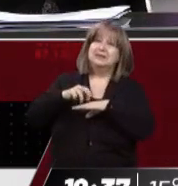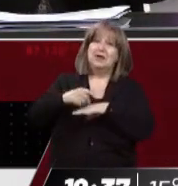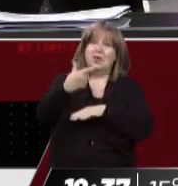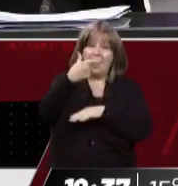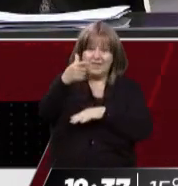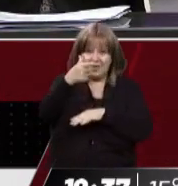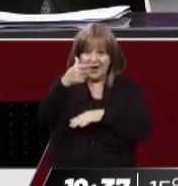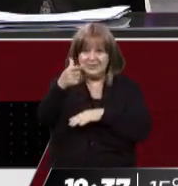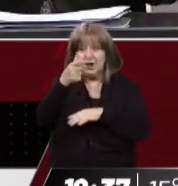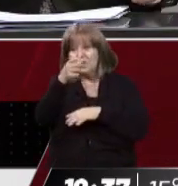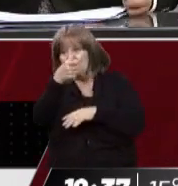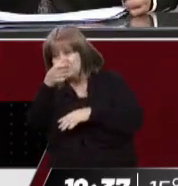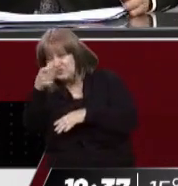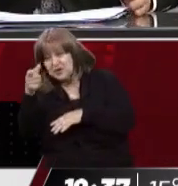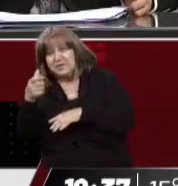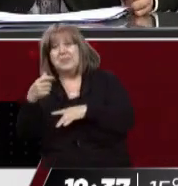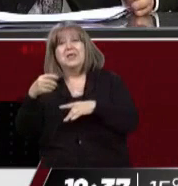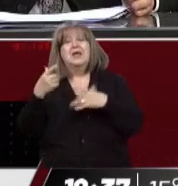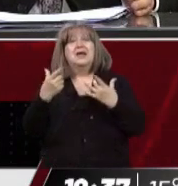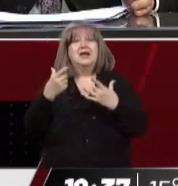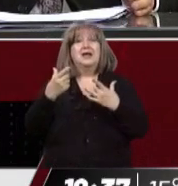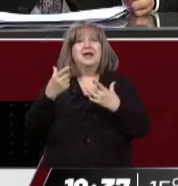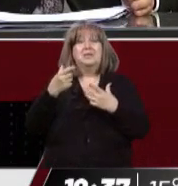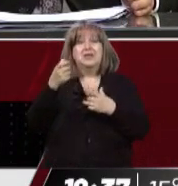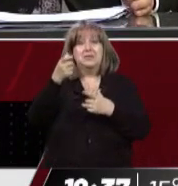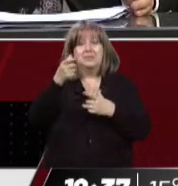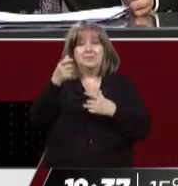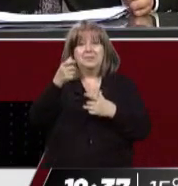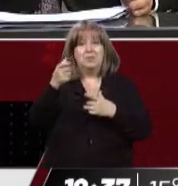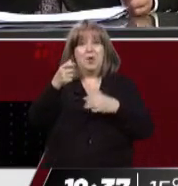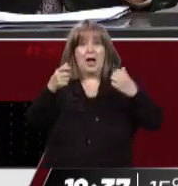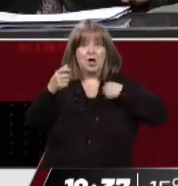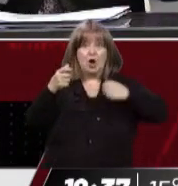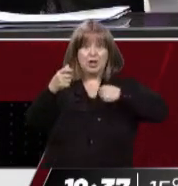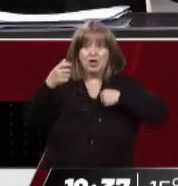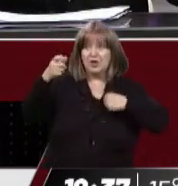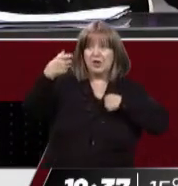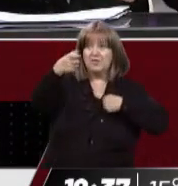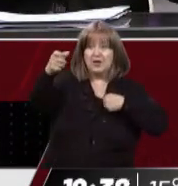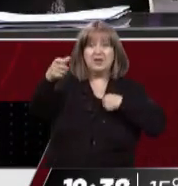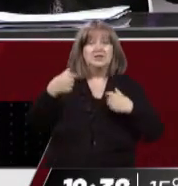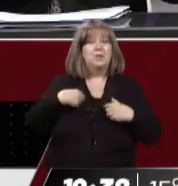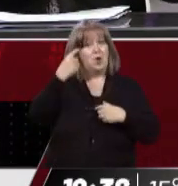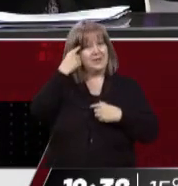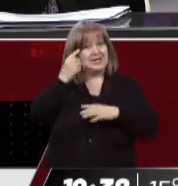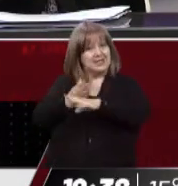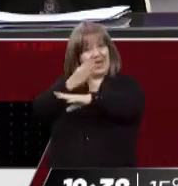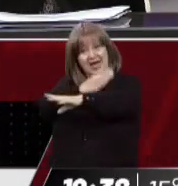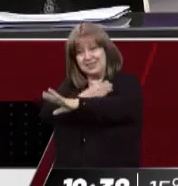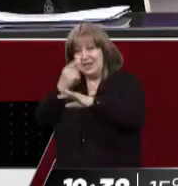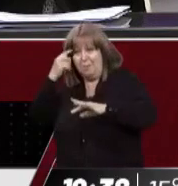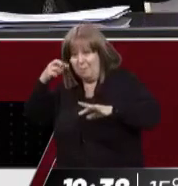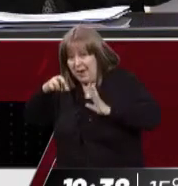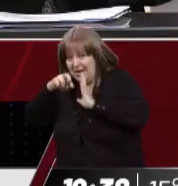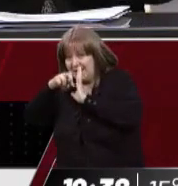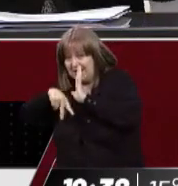vimos tu filmación, que ya es viral en todo el mundo. Sí. Que es la que vas llevando tu celular, vas corriendo. ¿Llegaste a la cancha y dijiste, me mando? ¿Lo fuiste